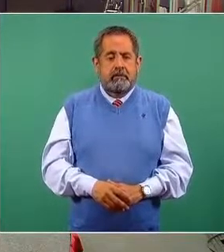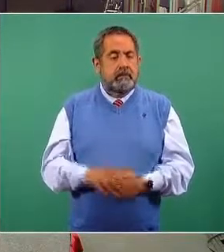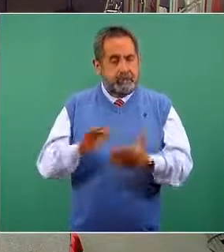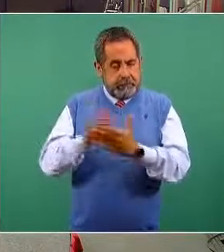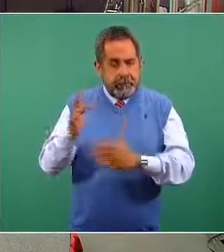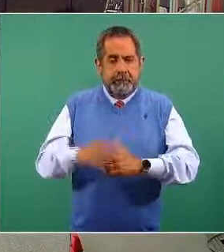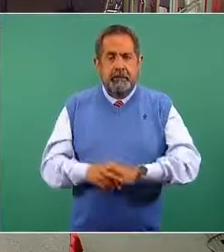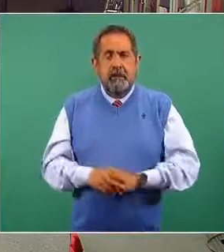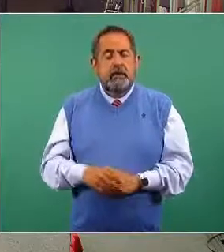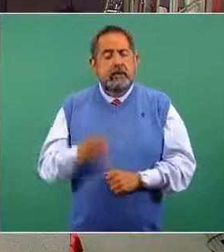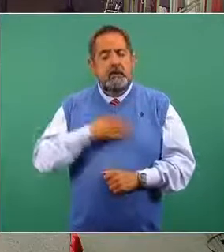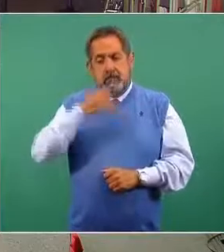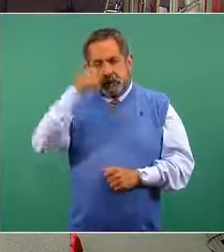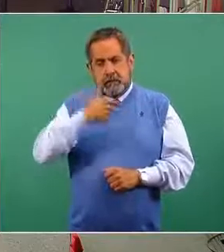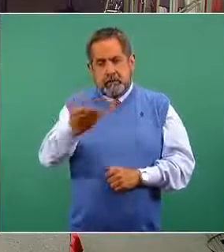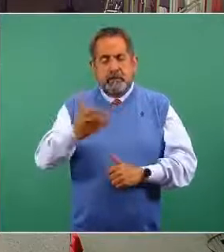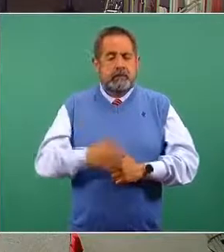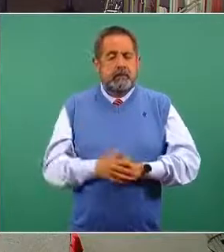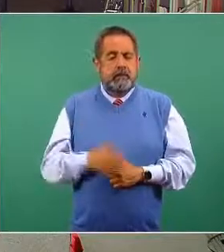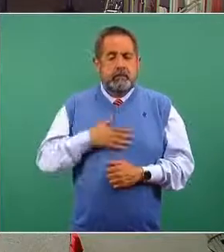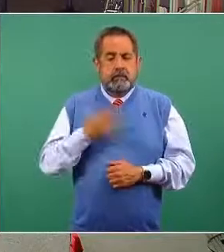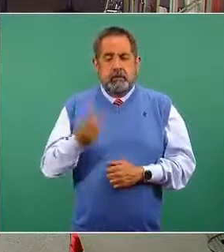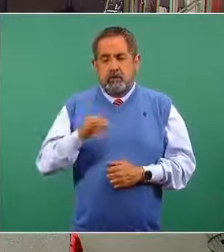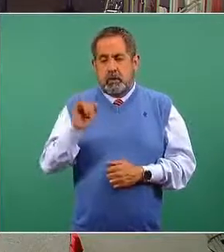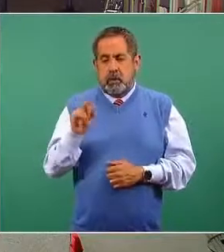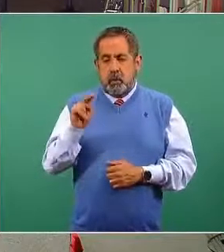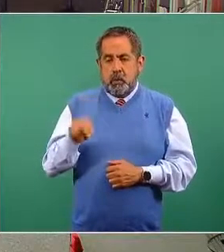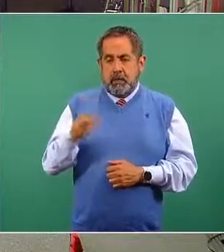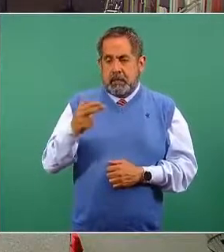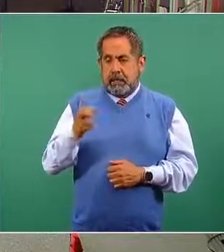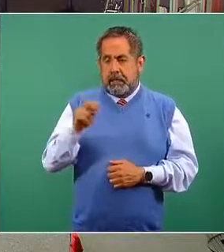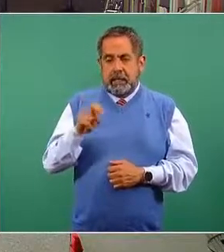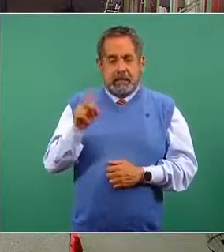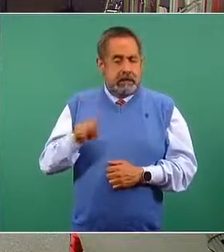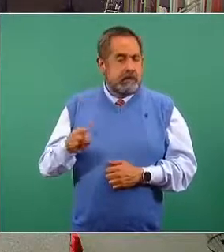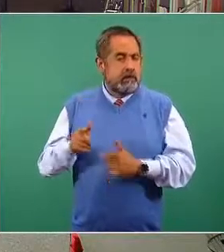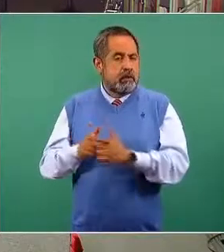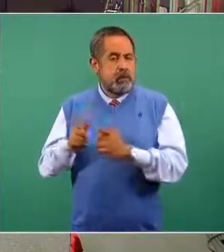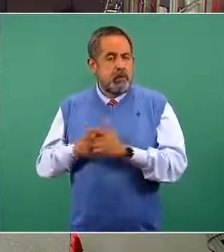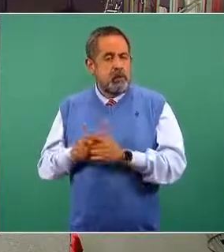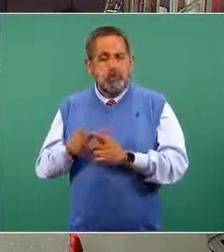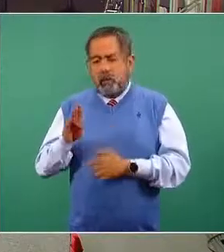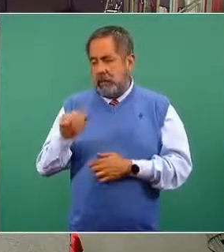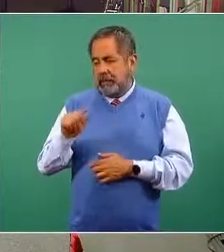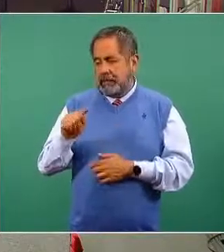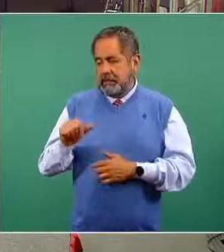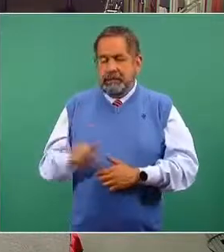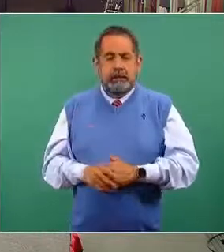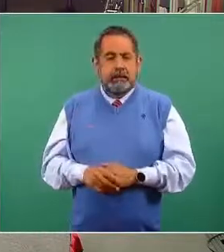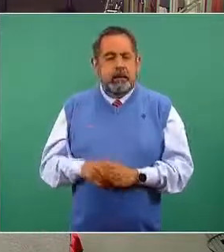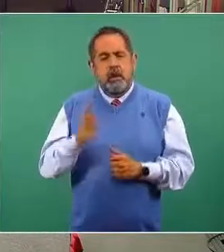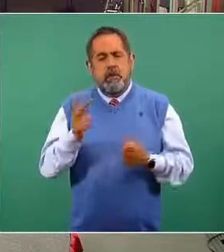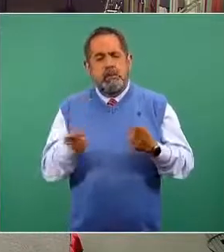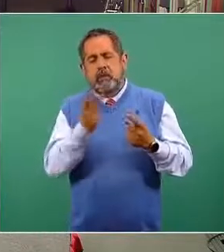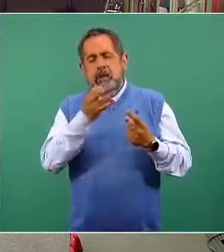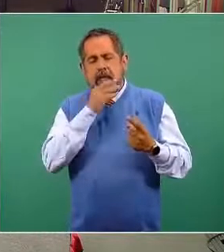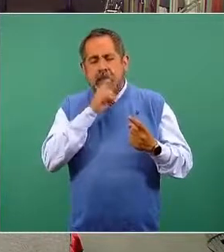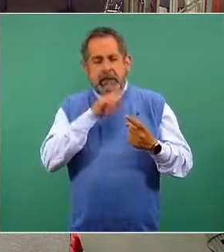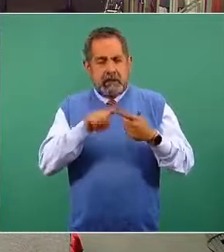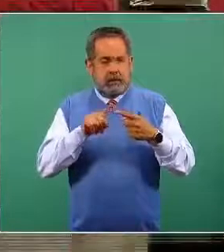Gracias, muy buenas noches. Juan Hernández del Grupo Cantón de Periódico Abasta. Son dos preguntas rápidas. La